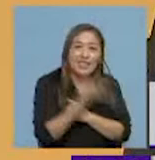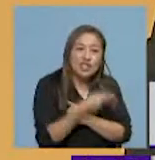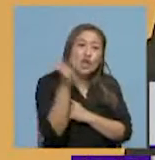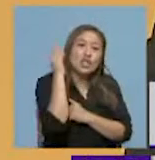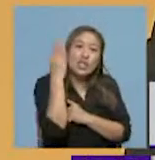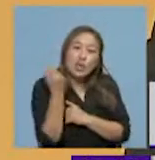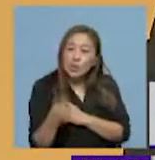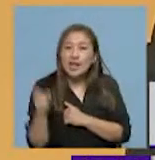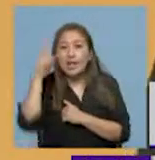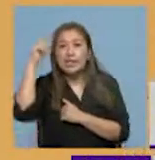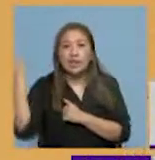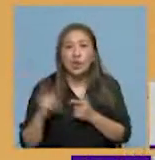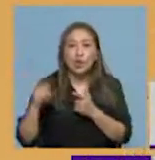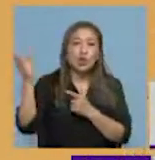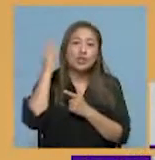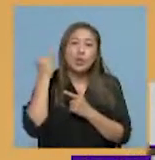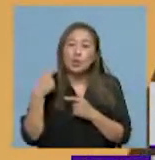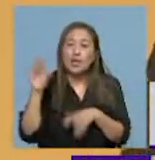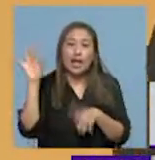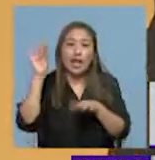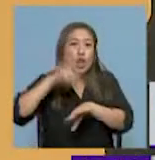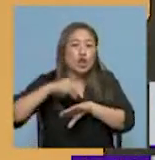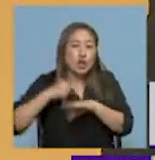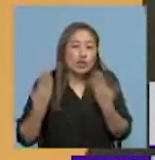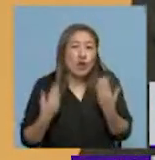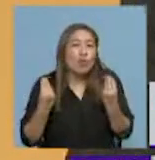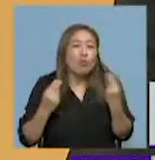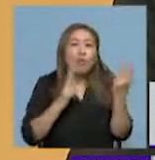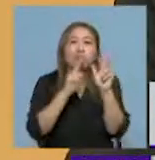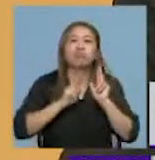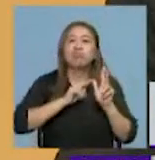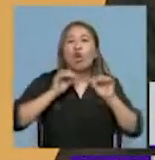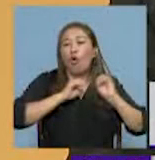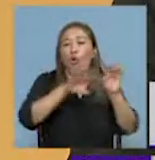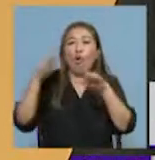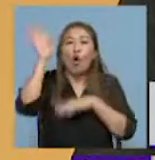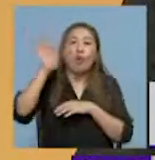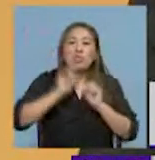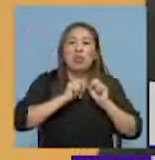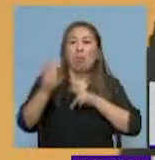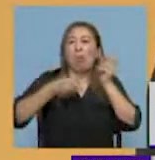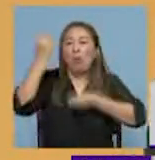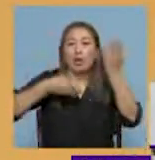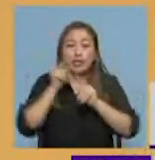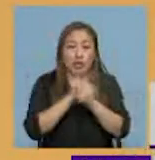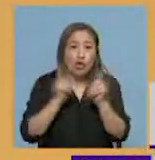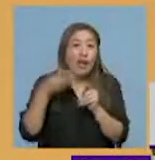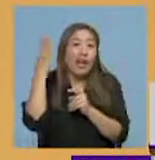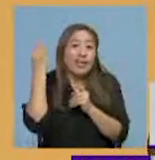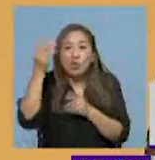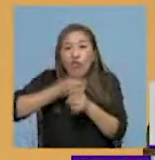los equipos psicológicos que son los que han estado al lado de la niña entonces como pueden opinar hay que escuchar a los